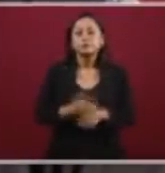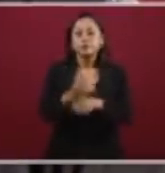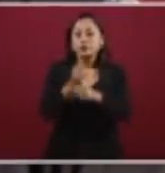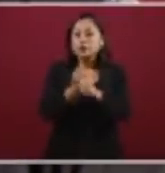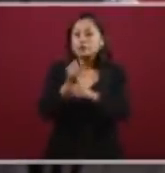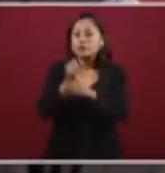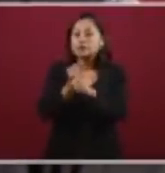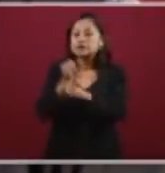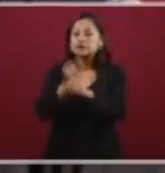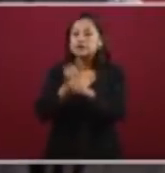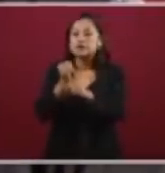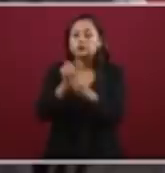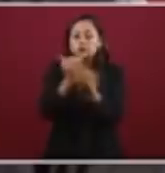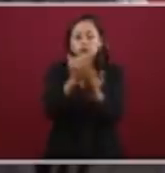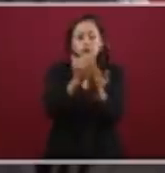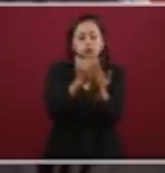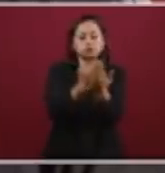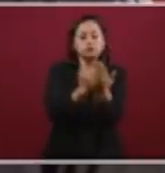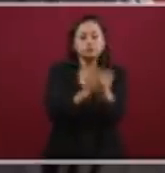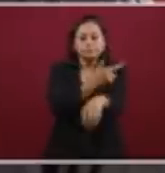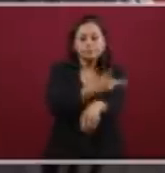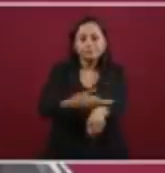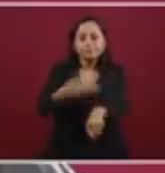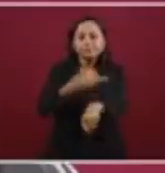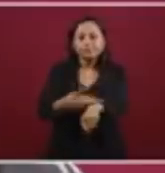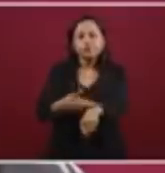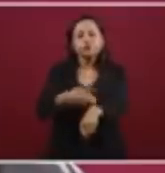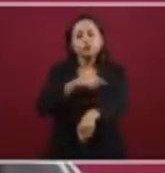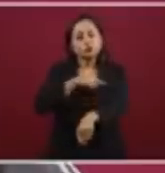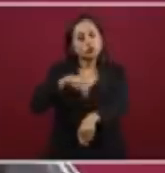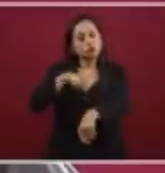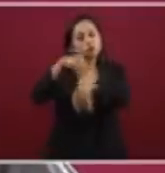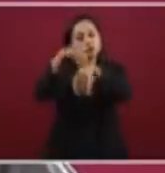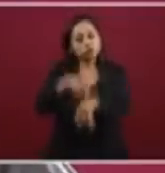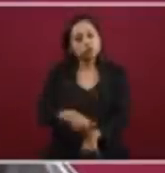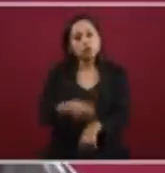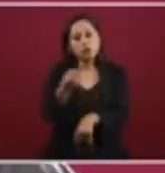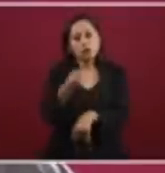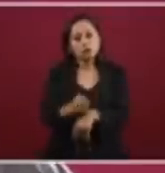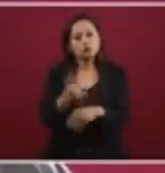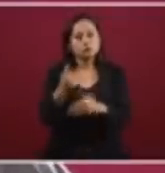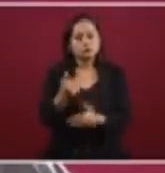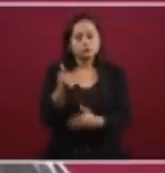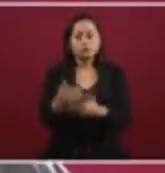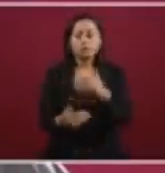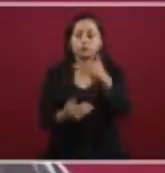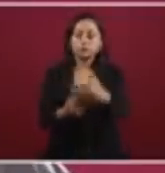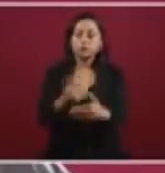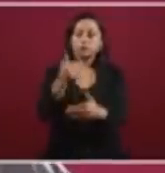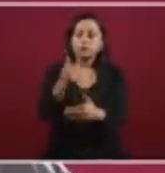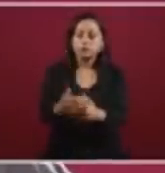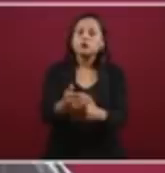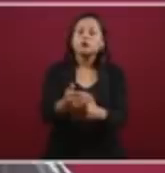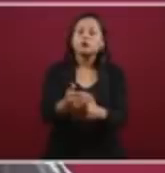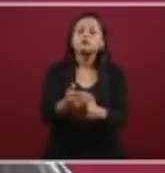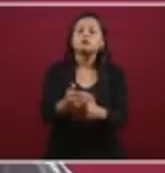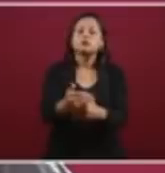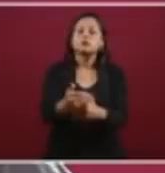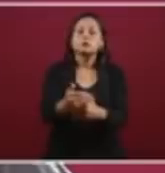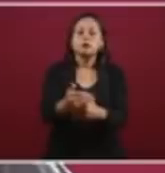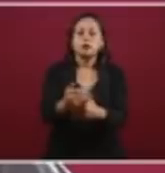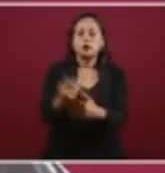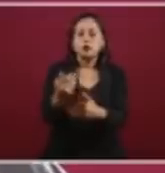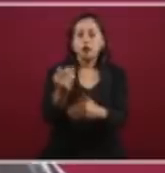rige una investigación pues es que vamos a dar cumplimiento y vamos a tomar todas y cada una de los